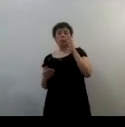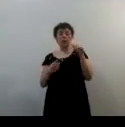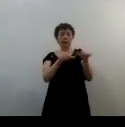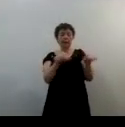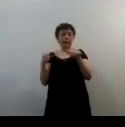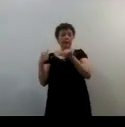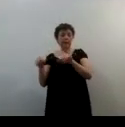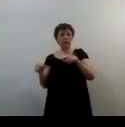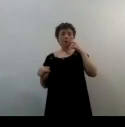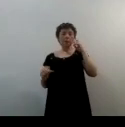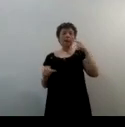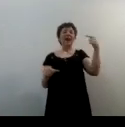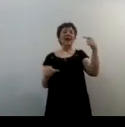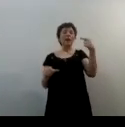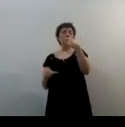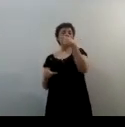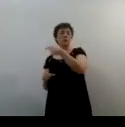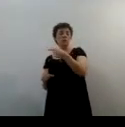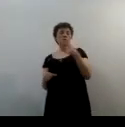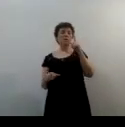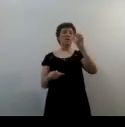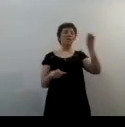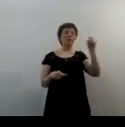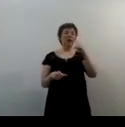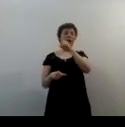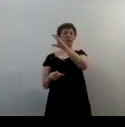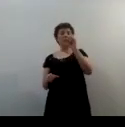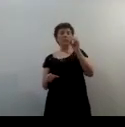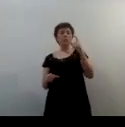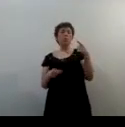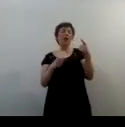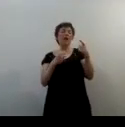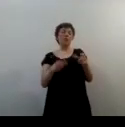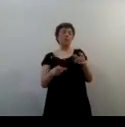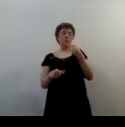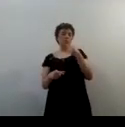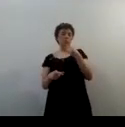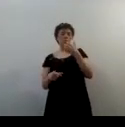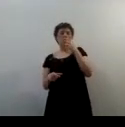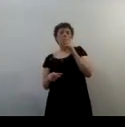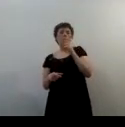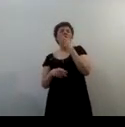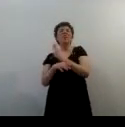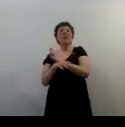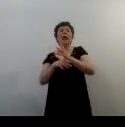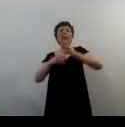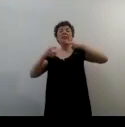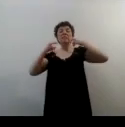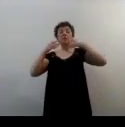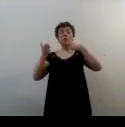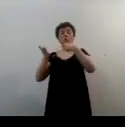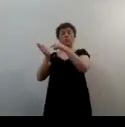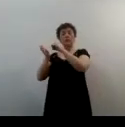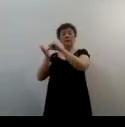de nutriente por 100 gramos o ración de consumo. Por ejemplo, aquí he cogido un cereal de desayuno